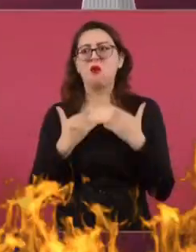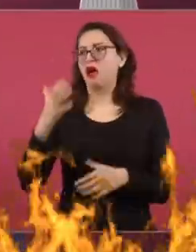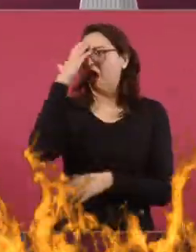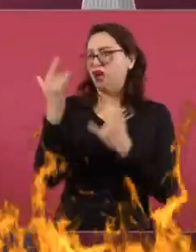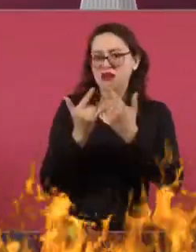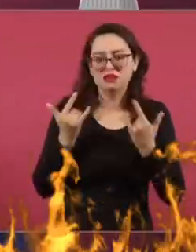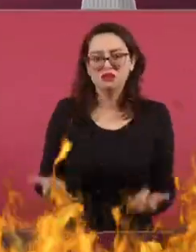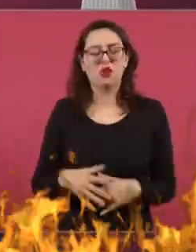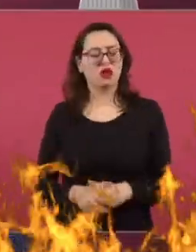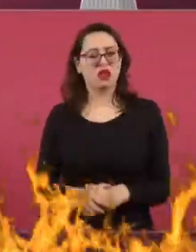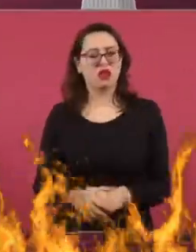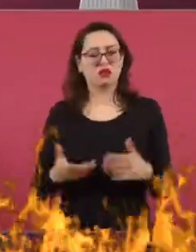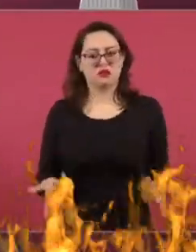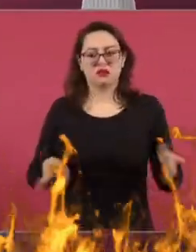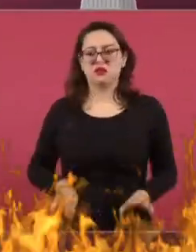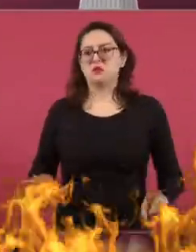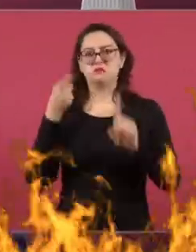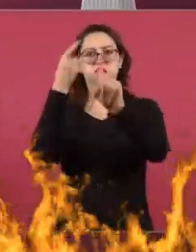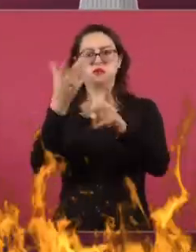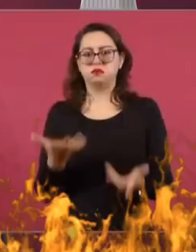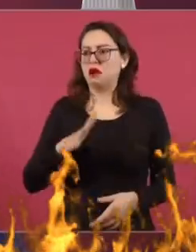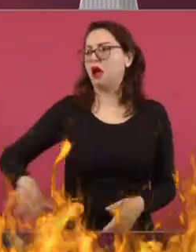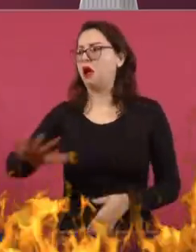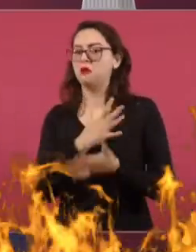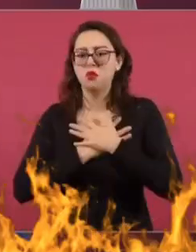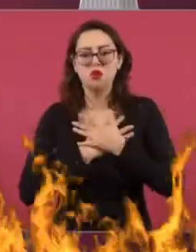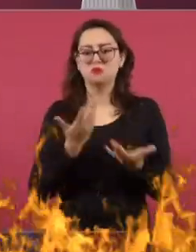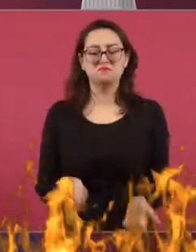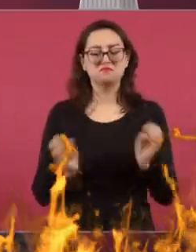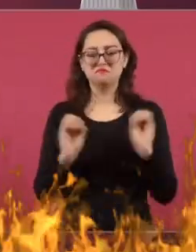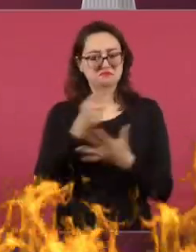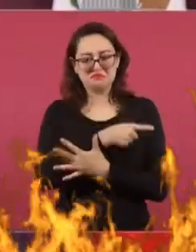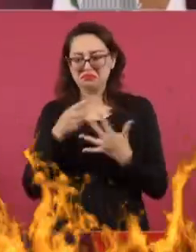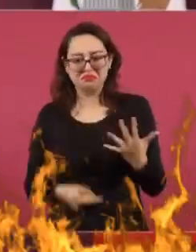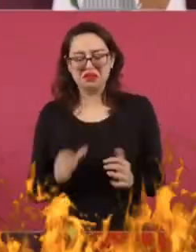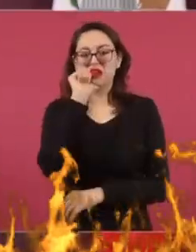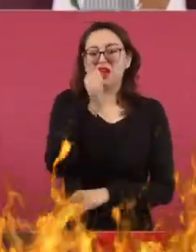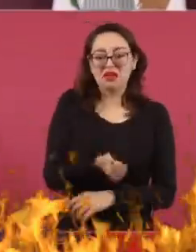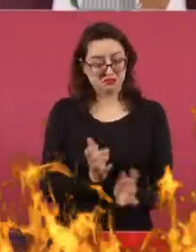historia, y sobre todo las convicciones, y el amor al pueblo. ¿Dónde está eso?